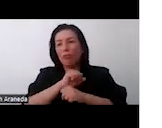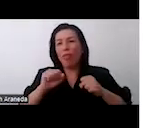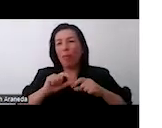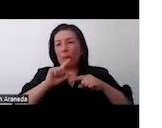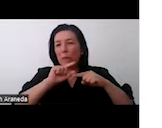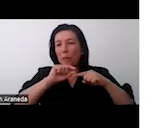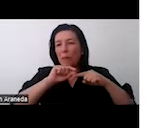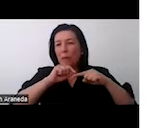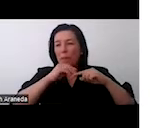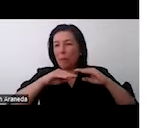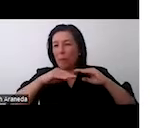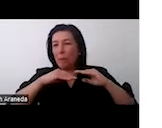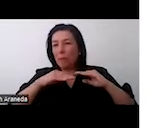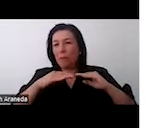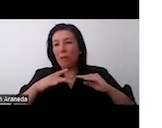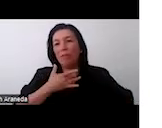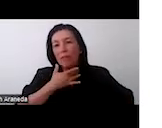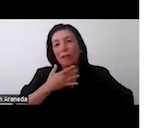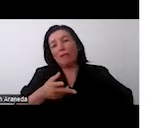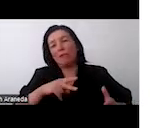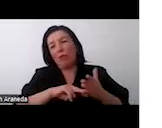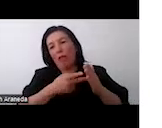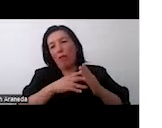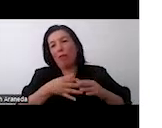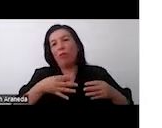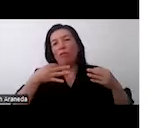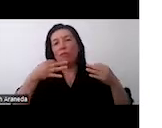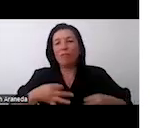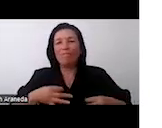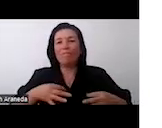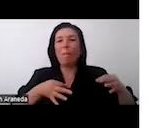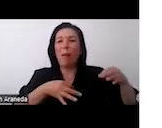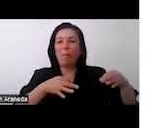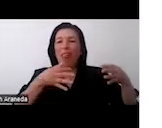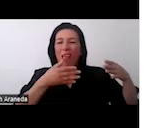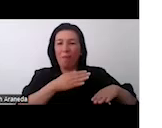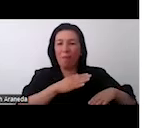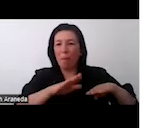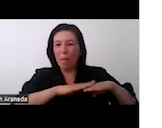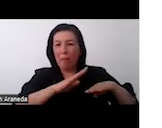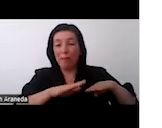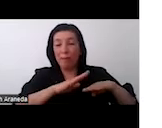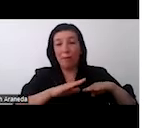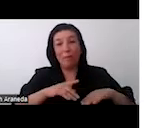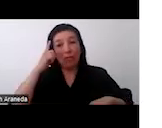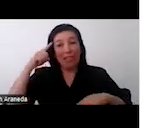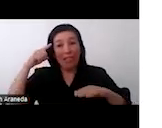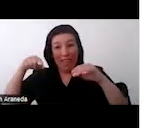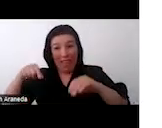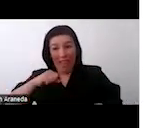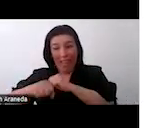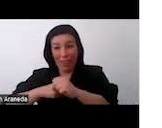porque había un problema con la papelería principalmente, así que este año 2022